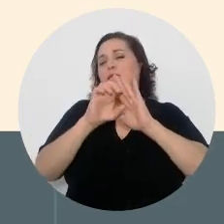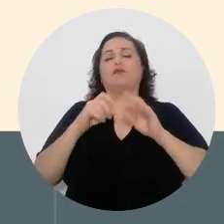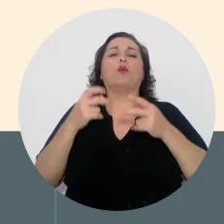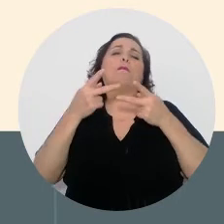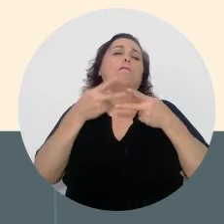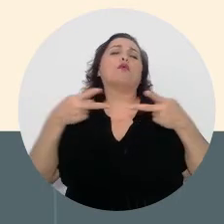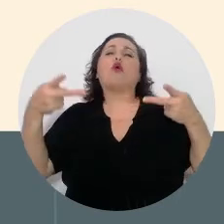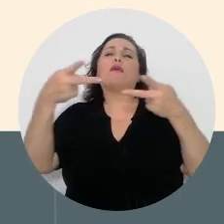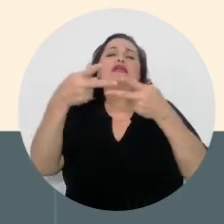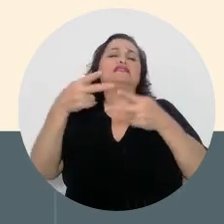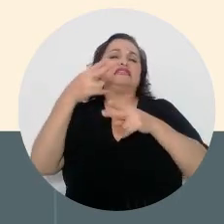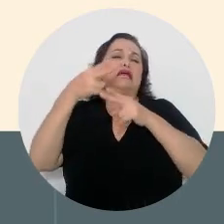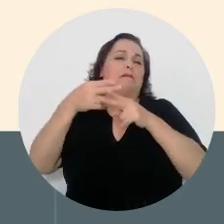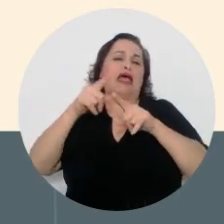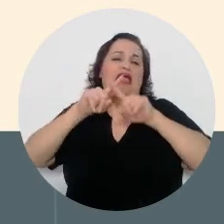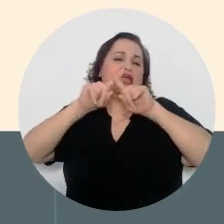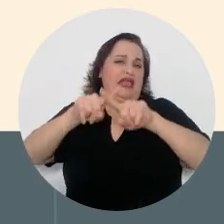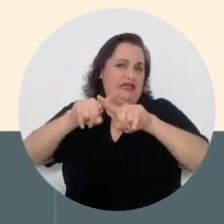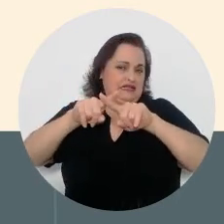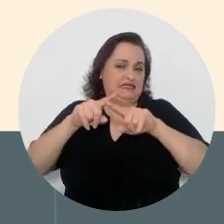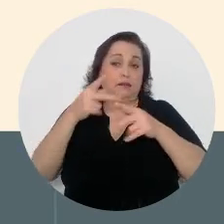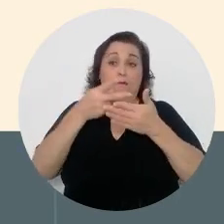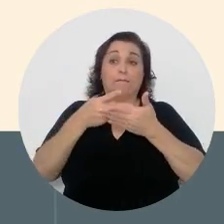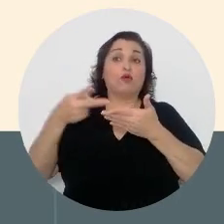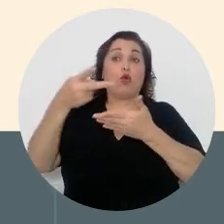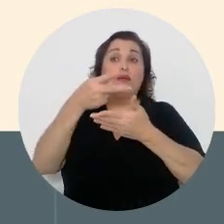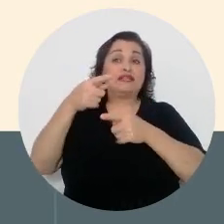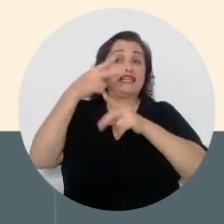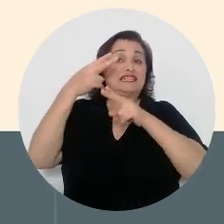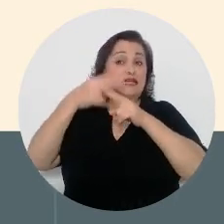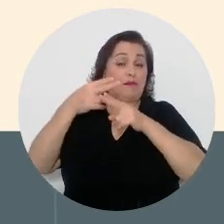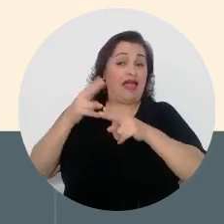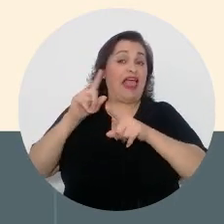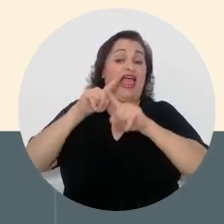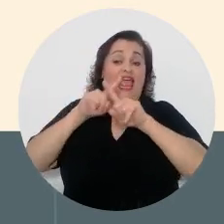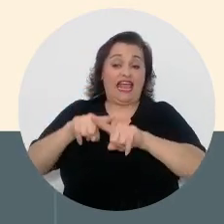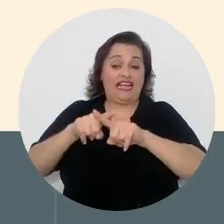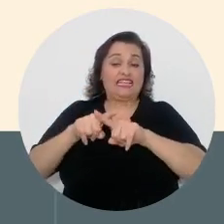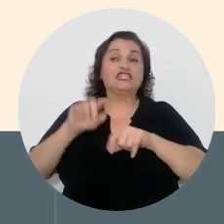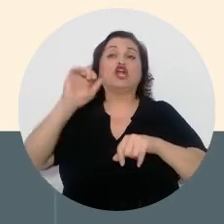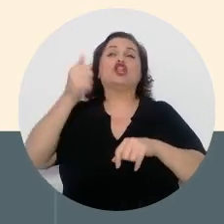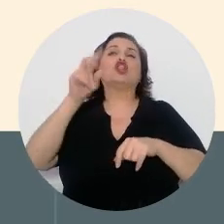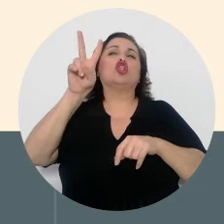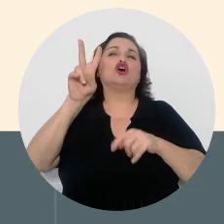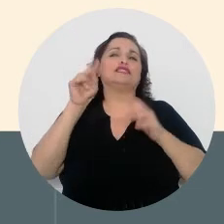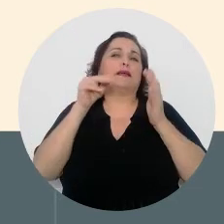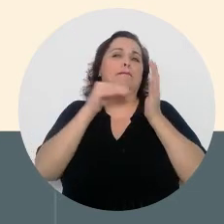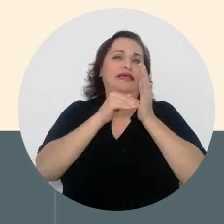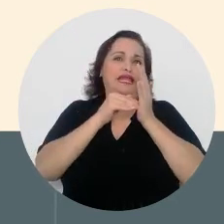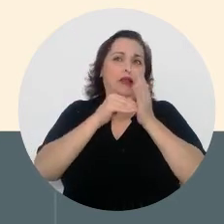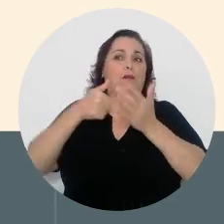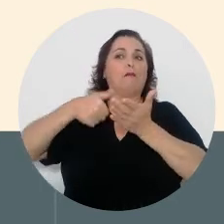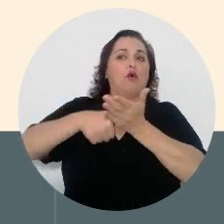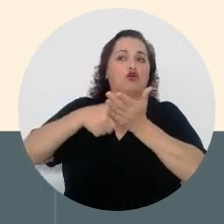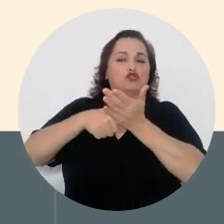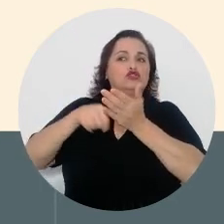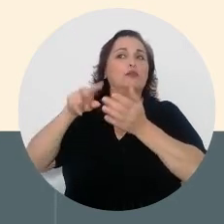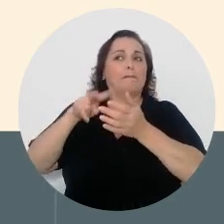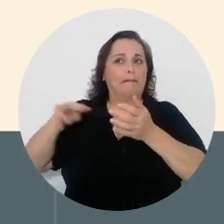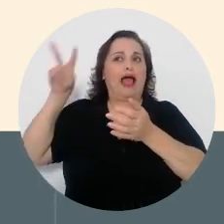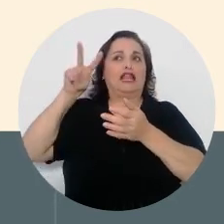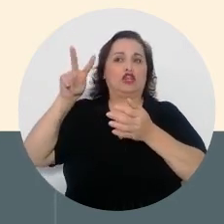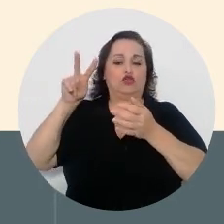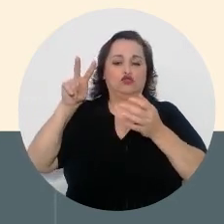una provincia llamada X. En esa provincia X hubo 12,000 votos